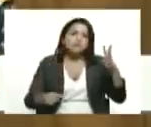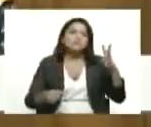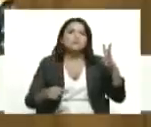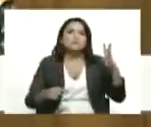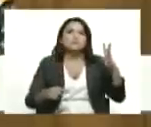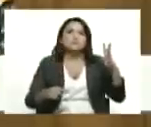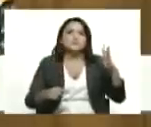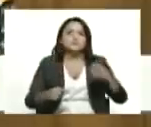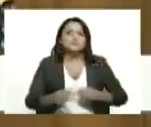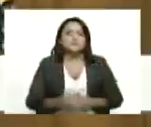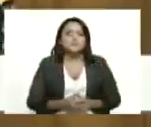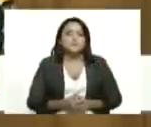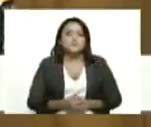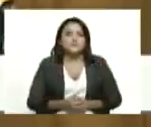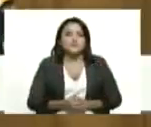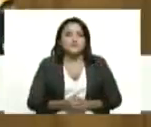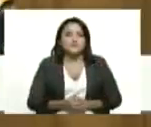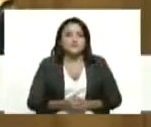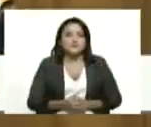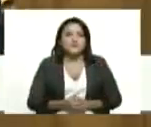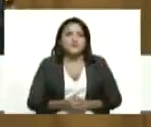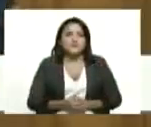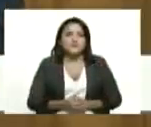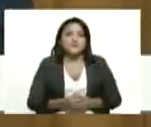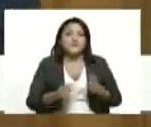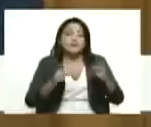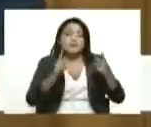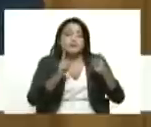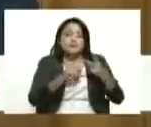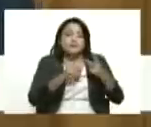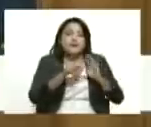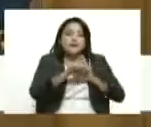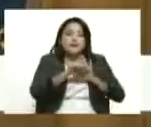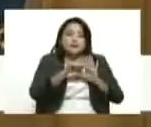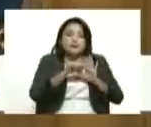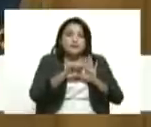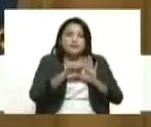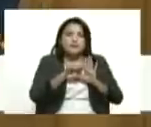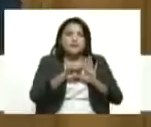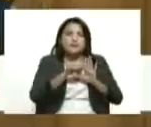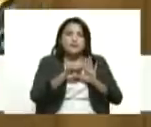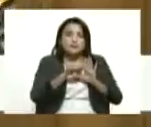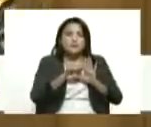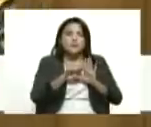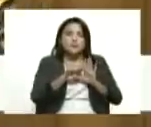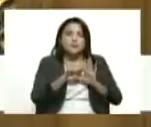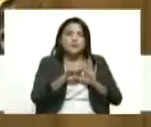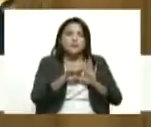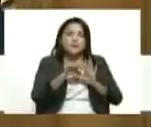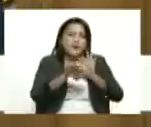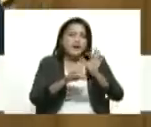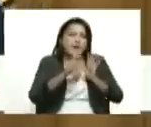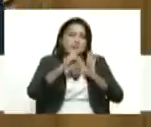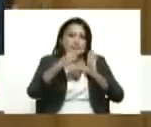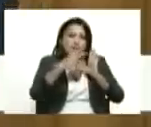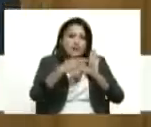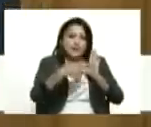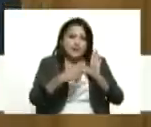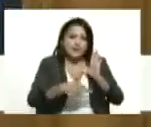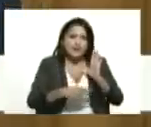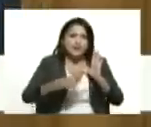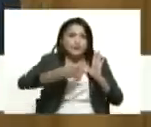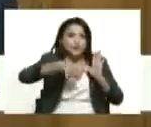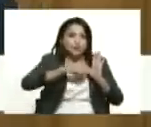definiciones. Y me gusta este artículo que se llama bienes sujetos a la extinción de dominio. Lo voy a compartir con ustedes. Todo esto es para la